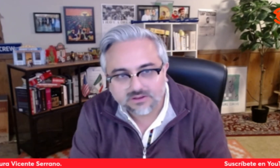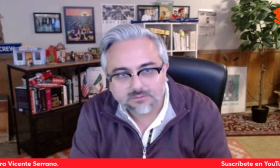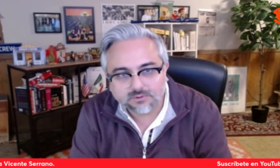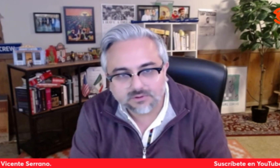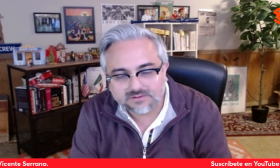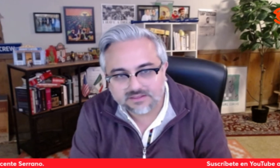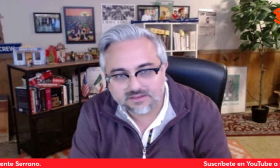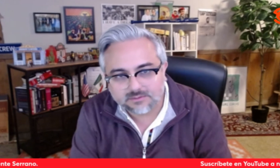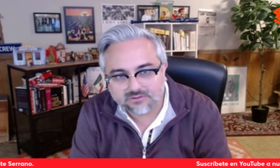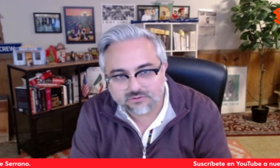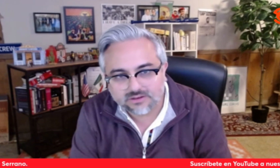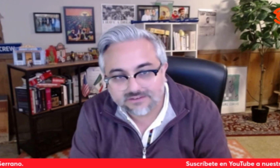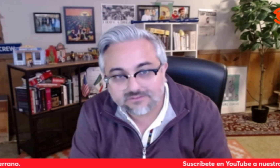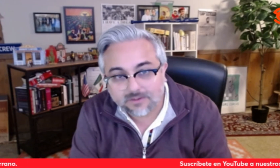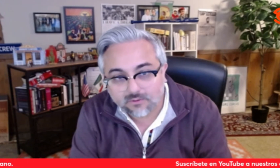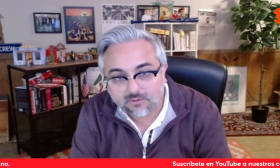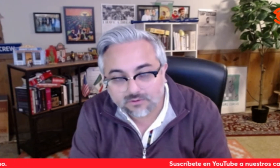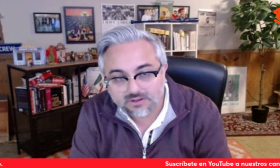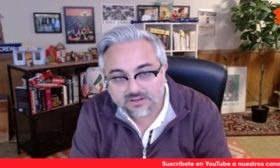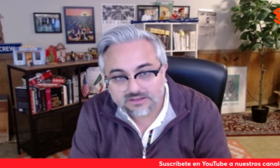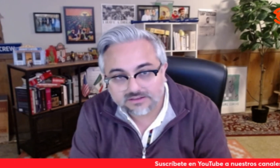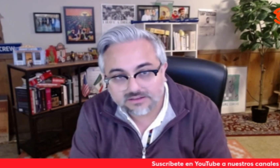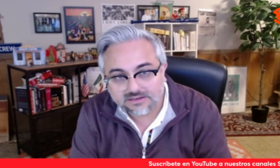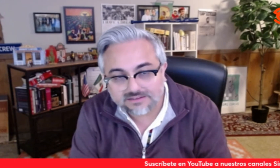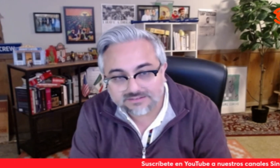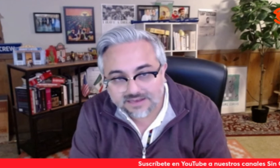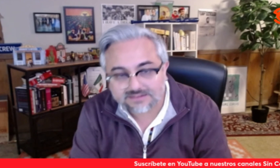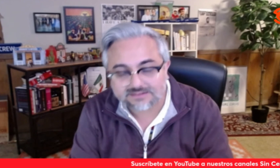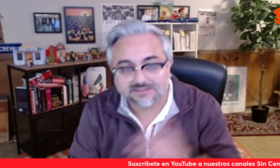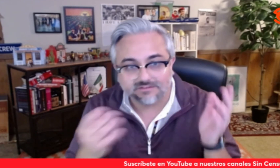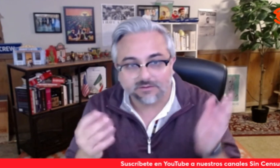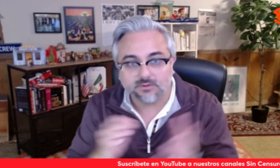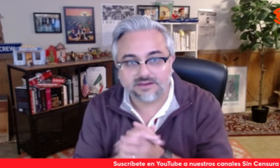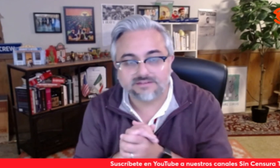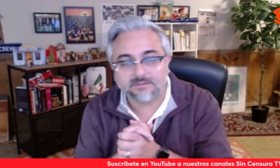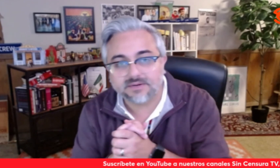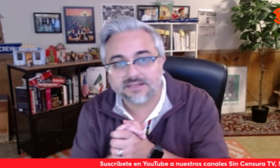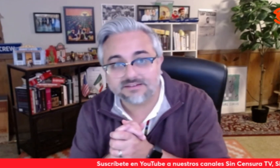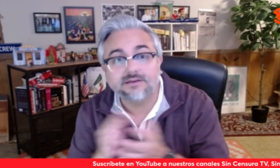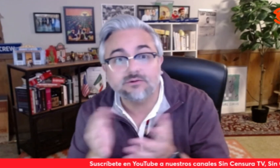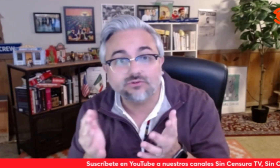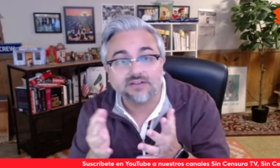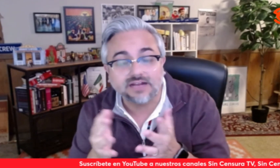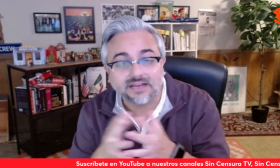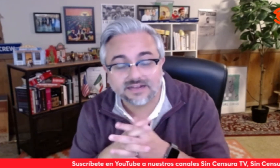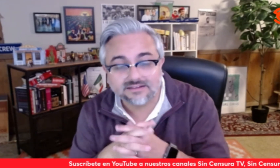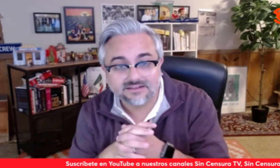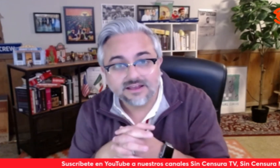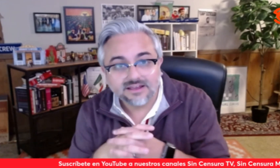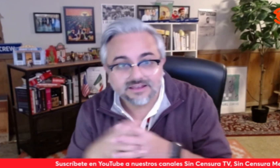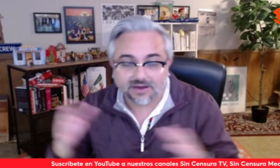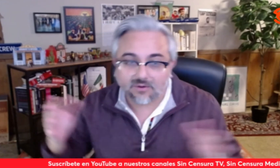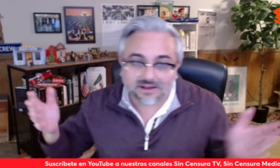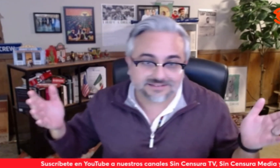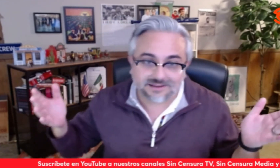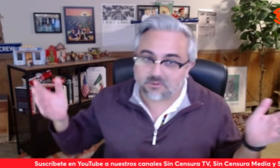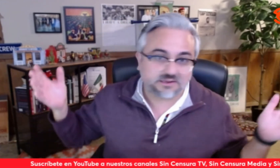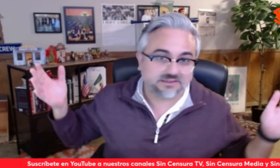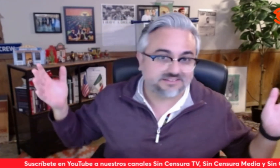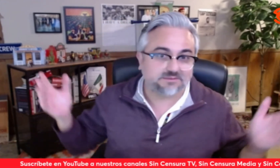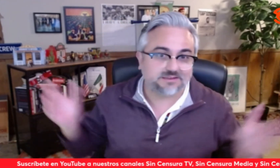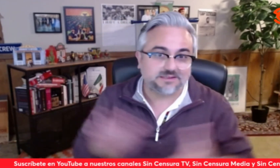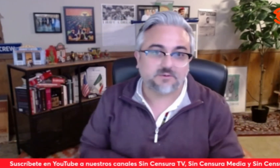exhibido por hacer determinaciones a favor de las élites, a favor de las empresas, incluso extranjeras, y que ahora está